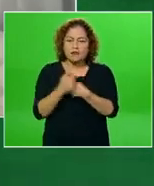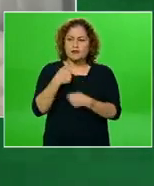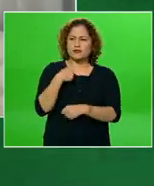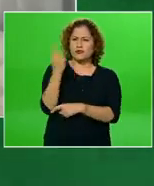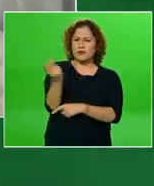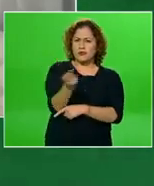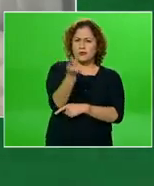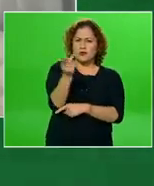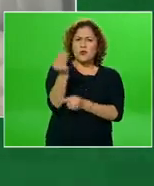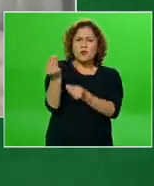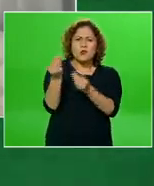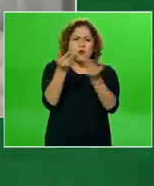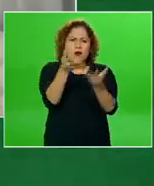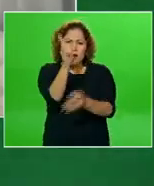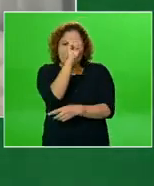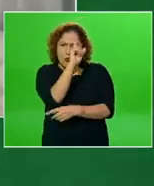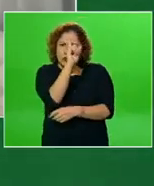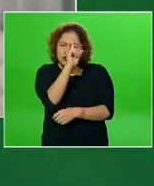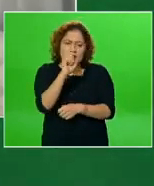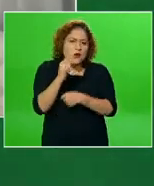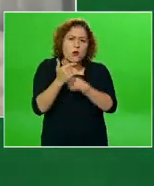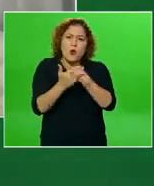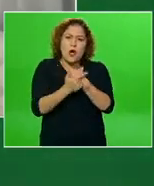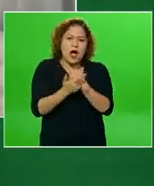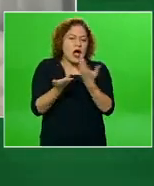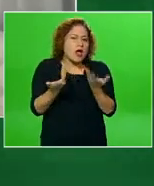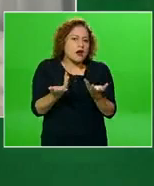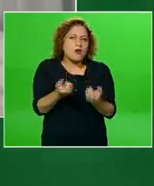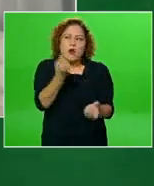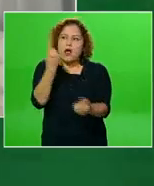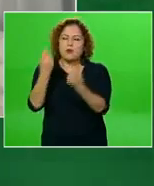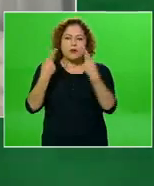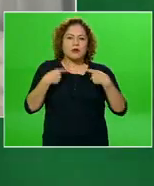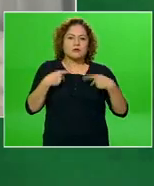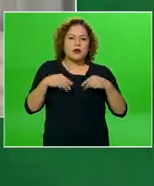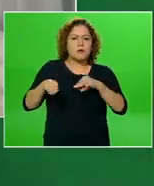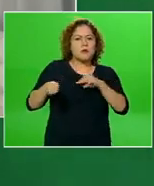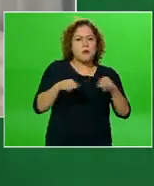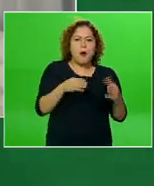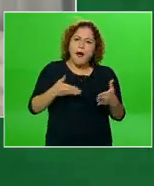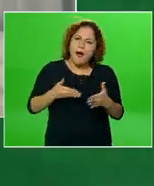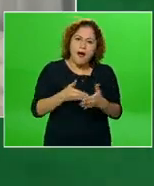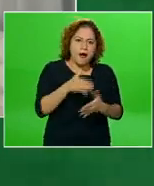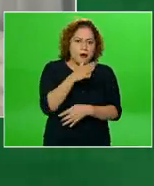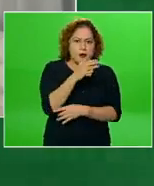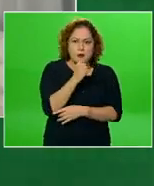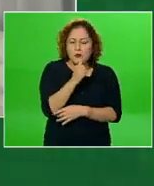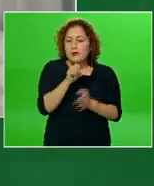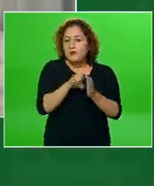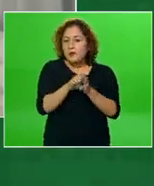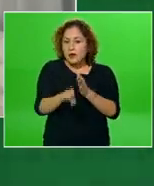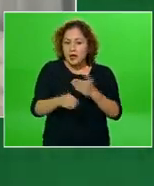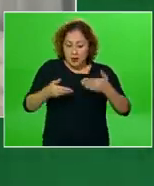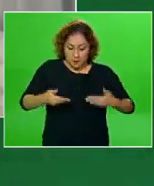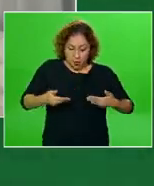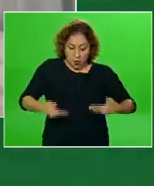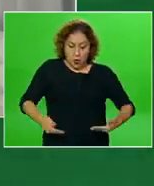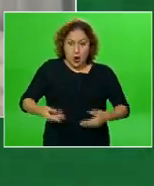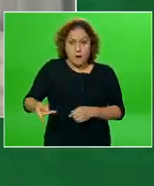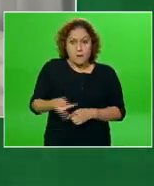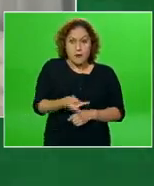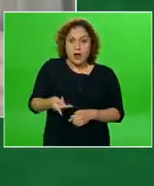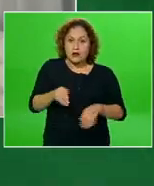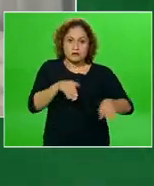algunas recomendaciones para las personas que tienen alguna movilidad limitada ya sea de la parte inferior de la parte